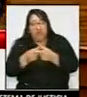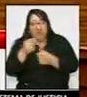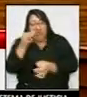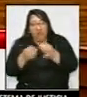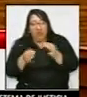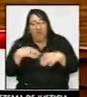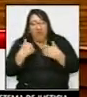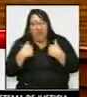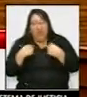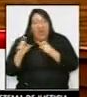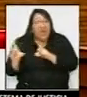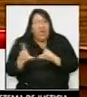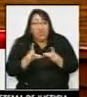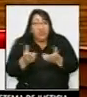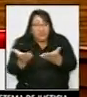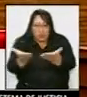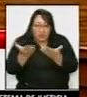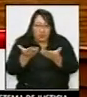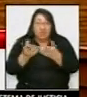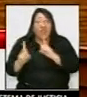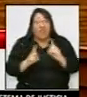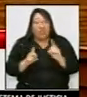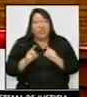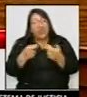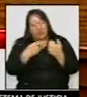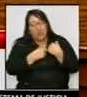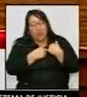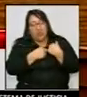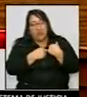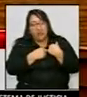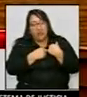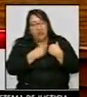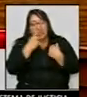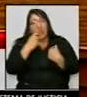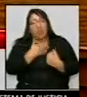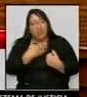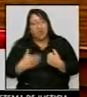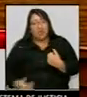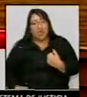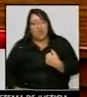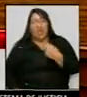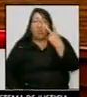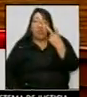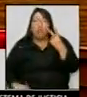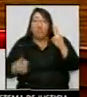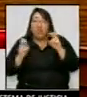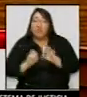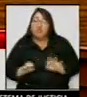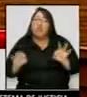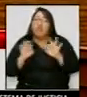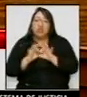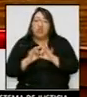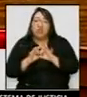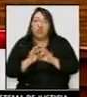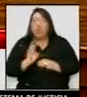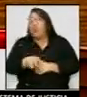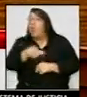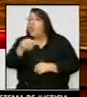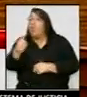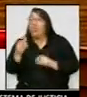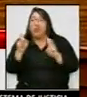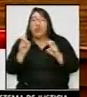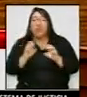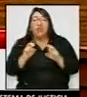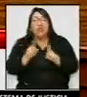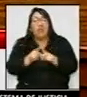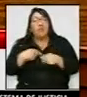Justicia para tener aquí y poder debatir responsablemente. Señor Presidente, esos son los dos temas centrales. Y el otro tema, señor Presidente,